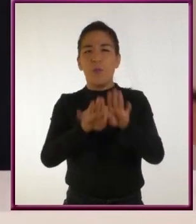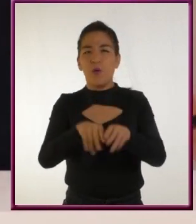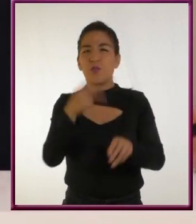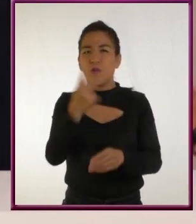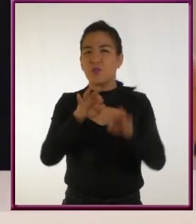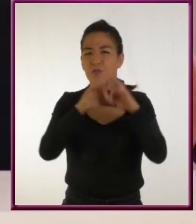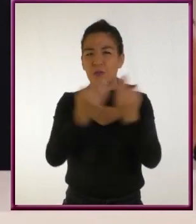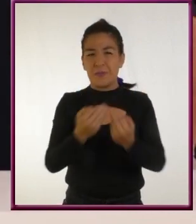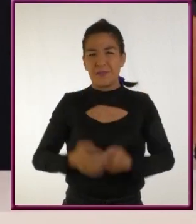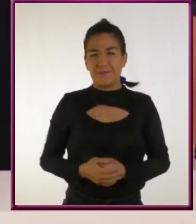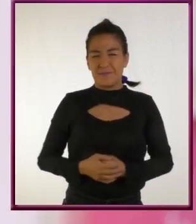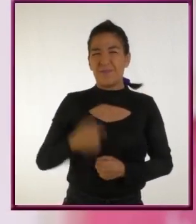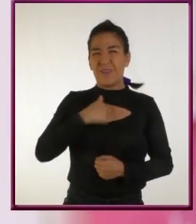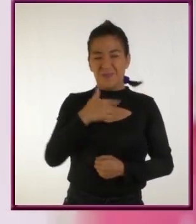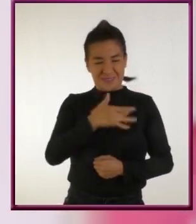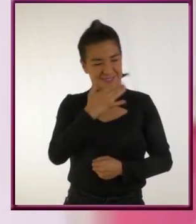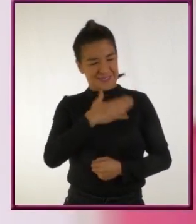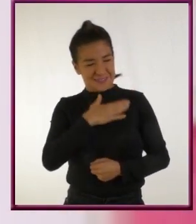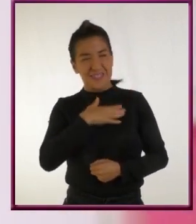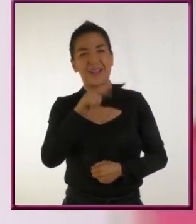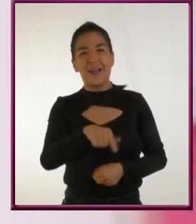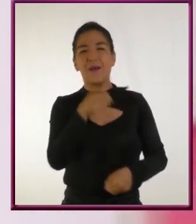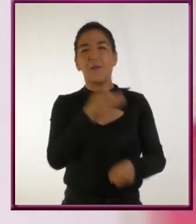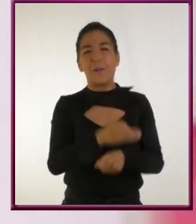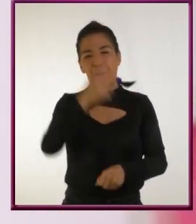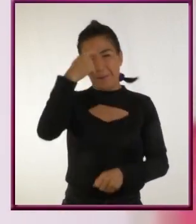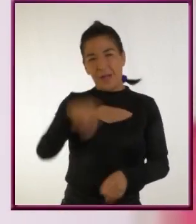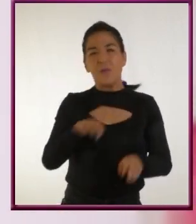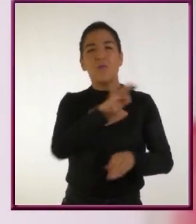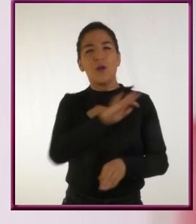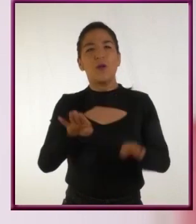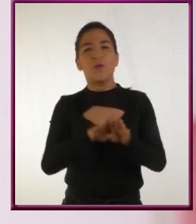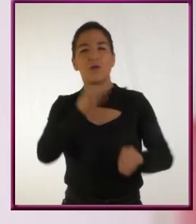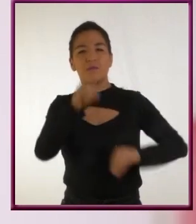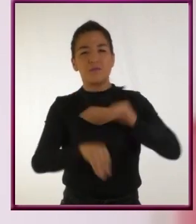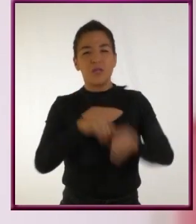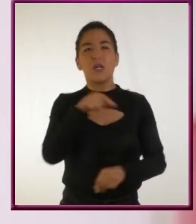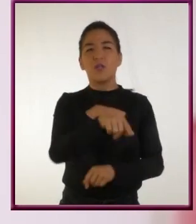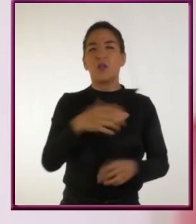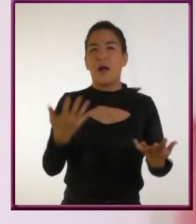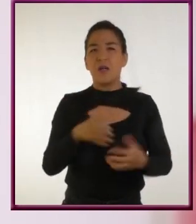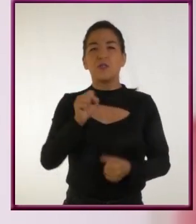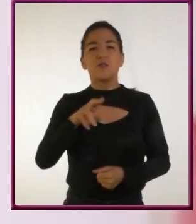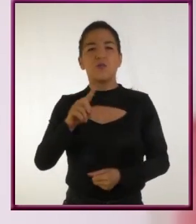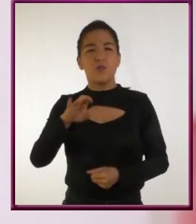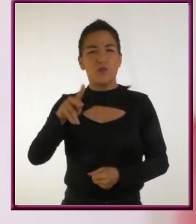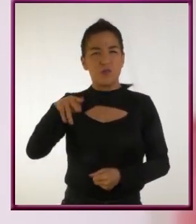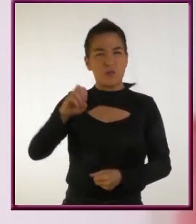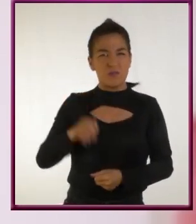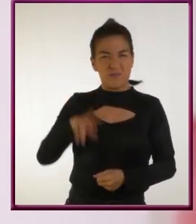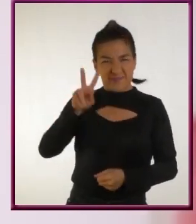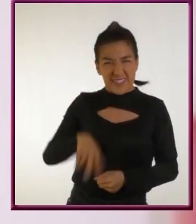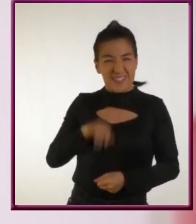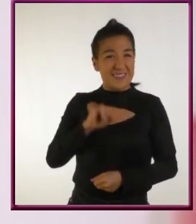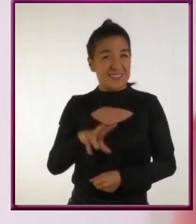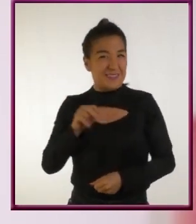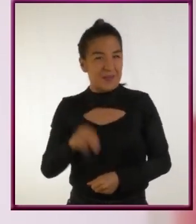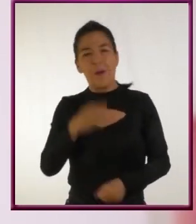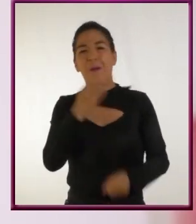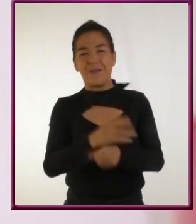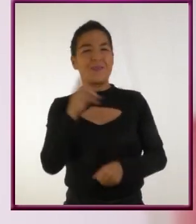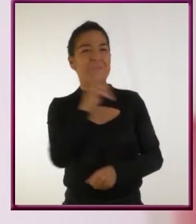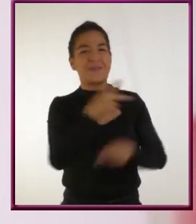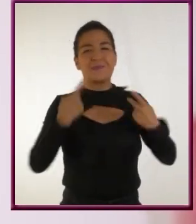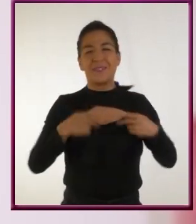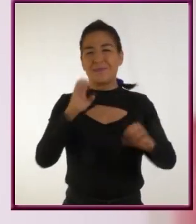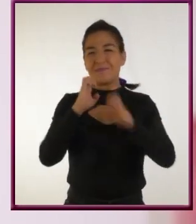¿no? Presiento que esta forma de relación nos puede ayudar a resolver o a elaborar nuestros propios sudokus. ¿Será cierto?